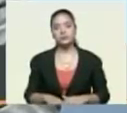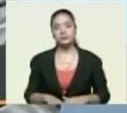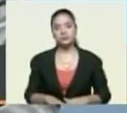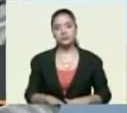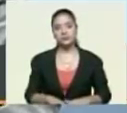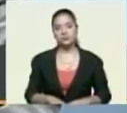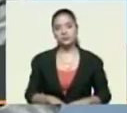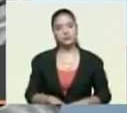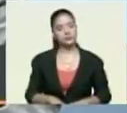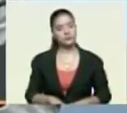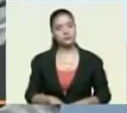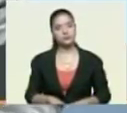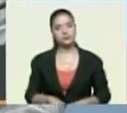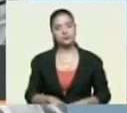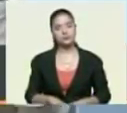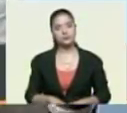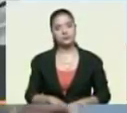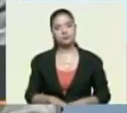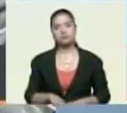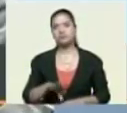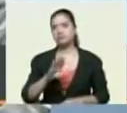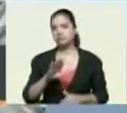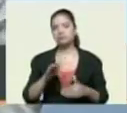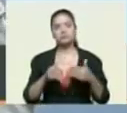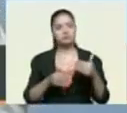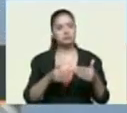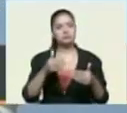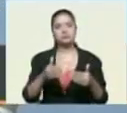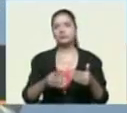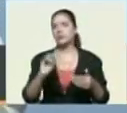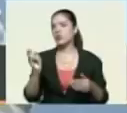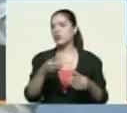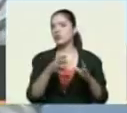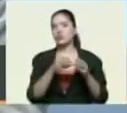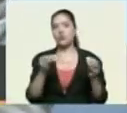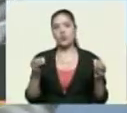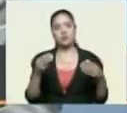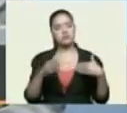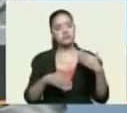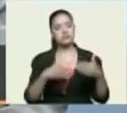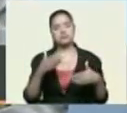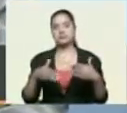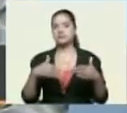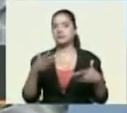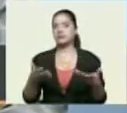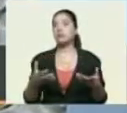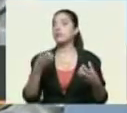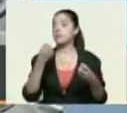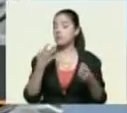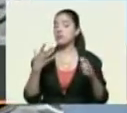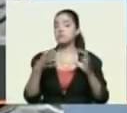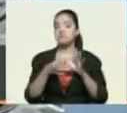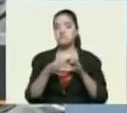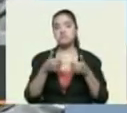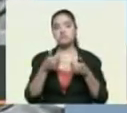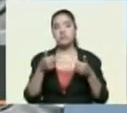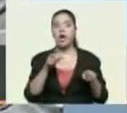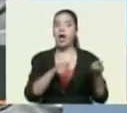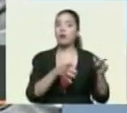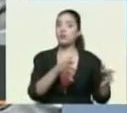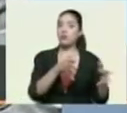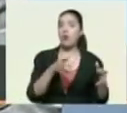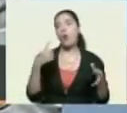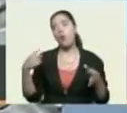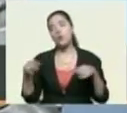Meléndez. Y así, pues, sucesivamente todos aquellos que, en buena lid, unos ganando,